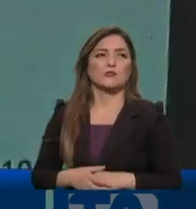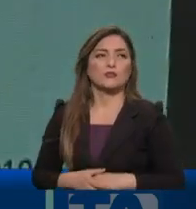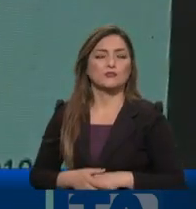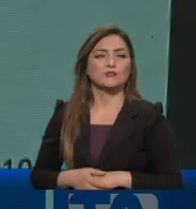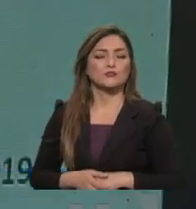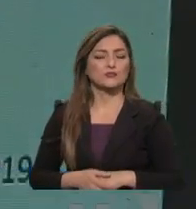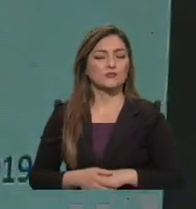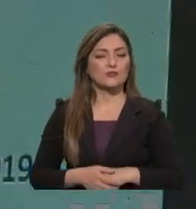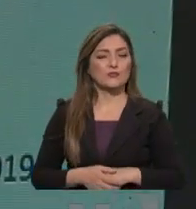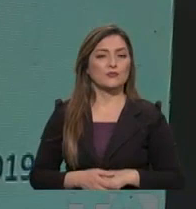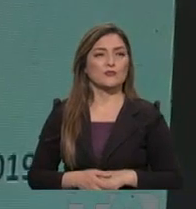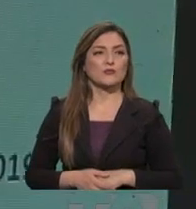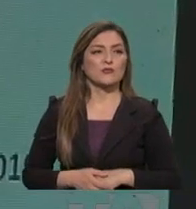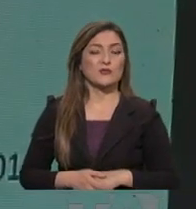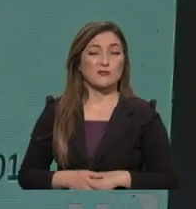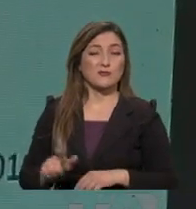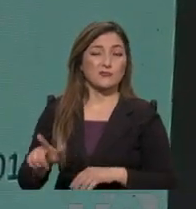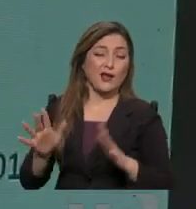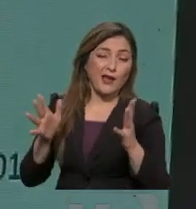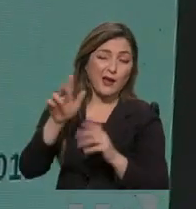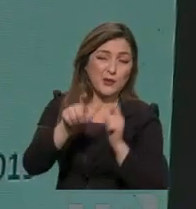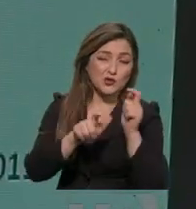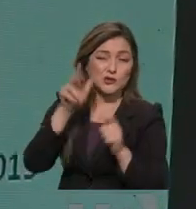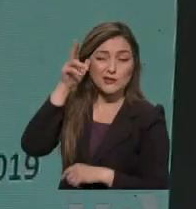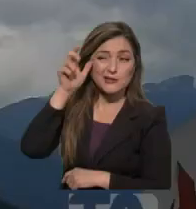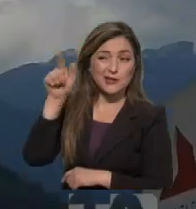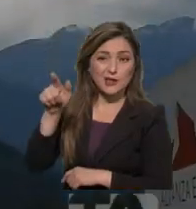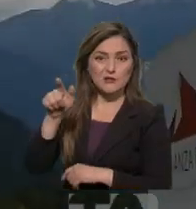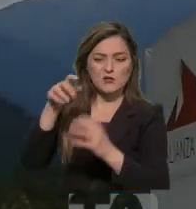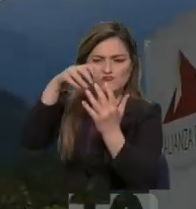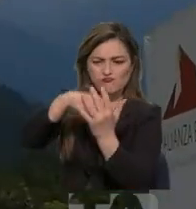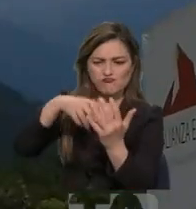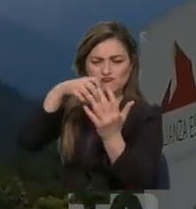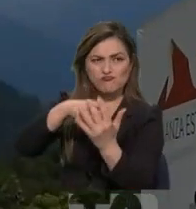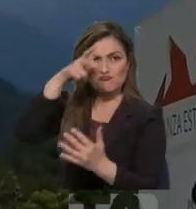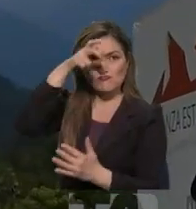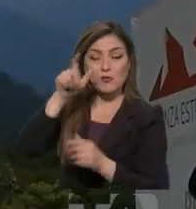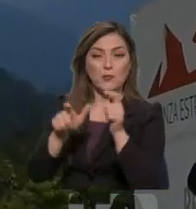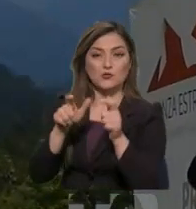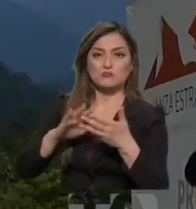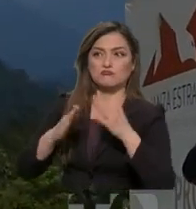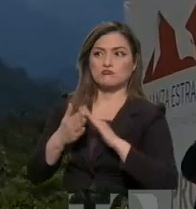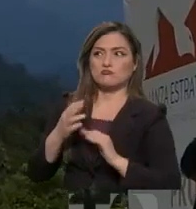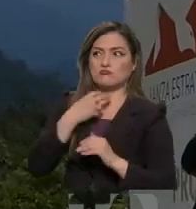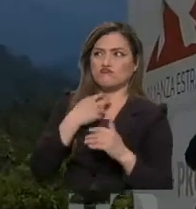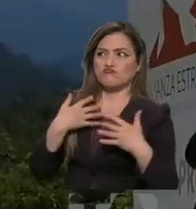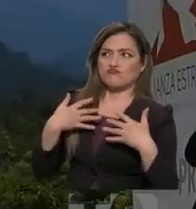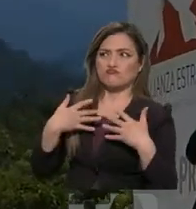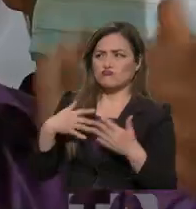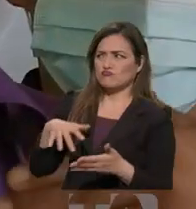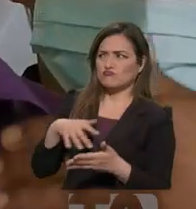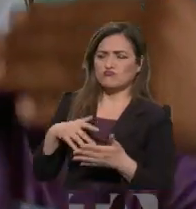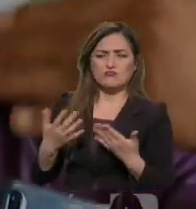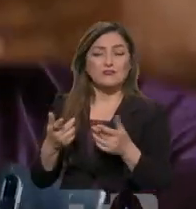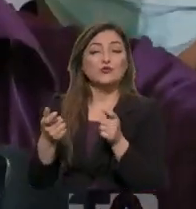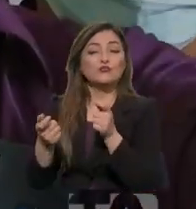Yavi. El impulso de una posible explotación minera en esta parte de la cordillera del Cóndor ha propiciado inseguridad en esas comunidades fronterizas, por lo